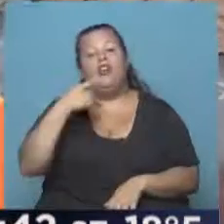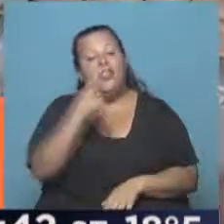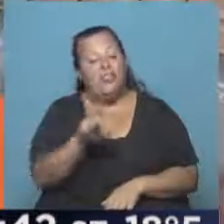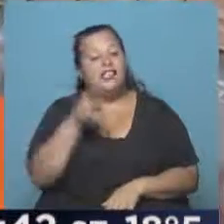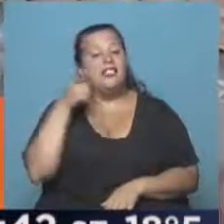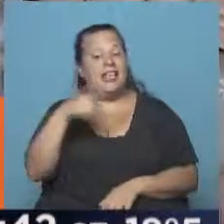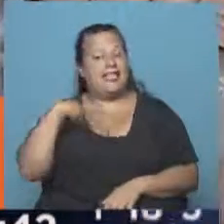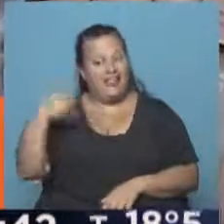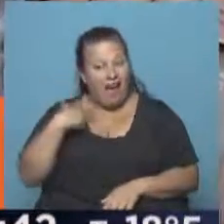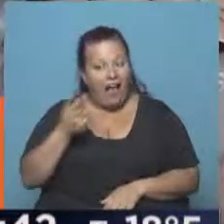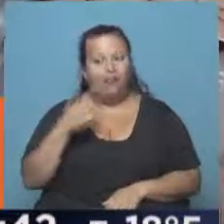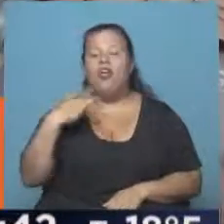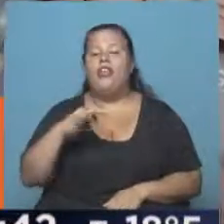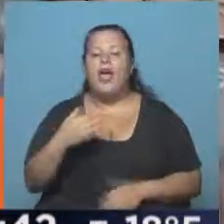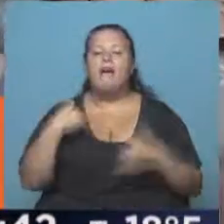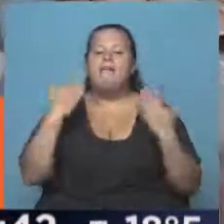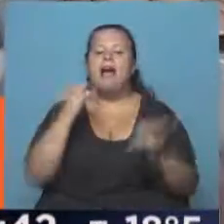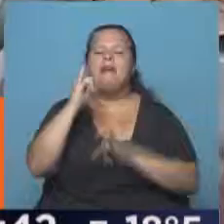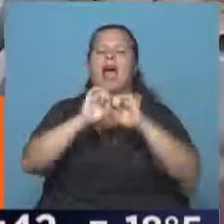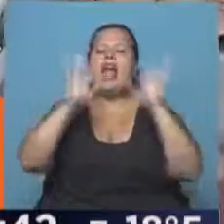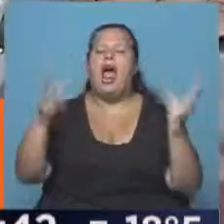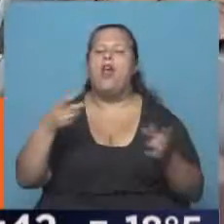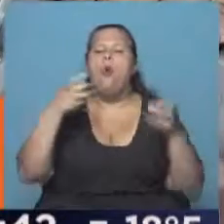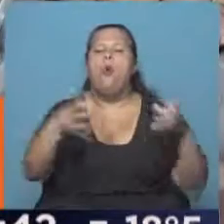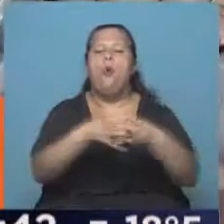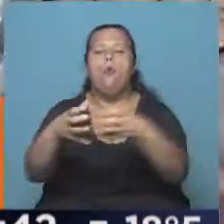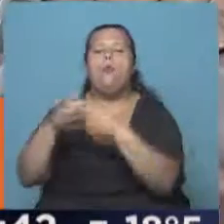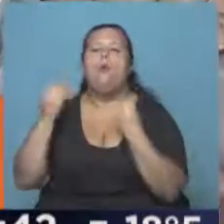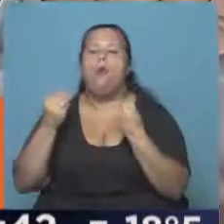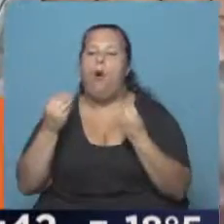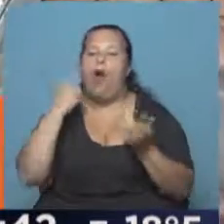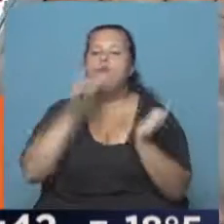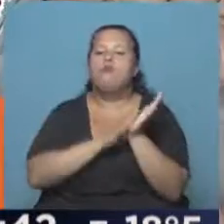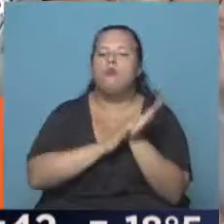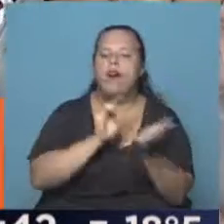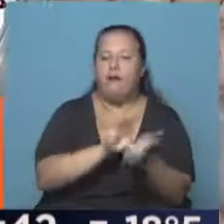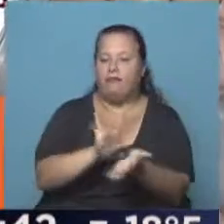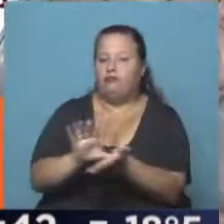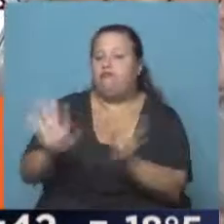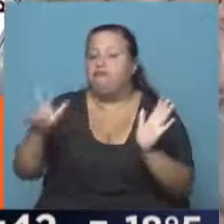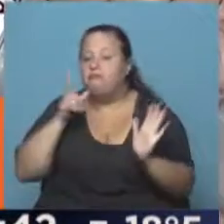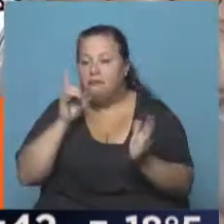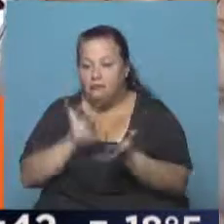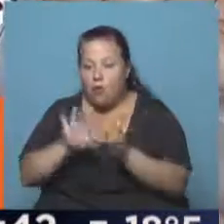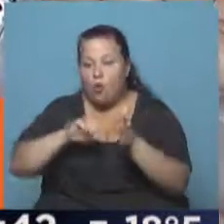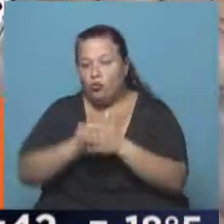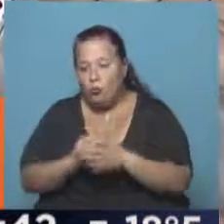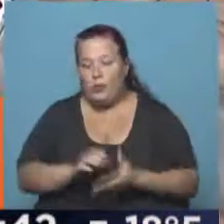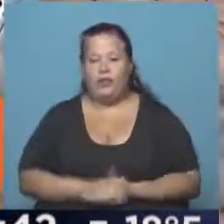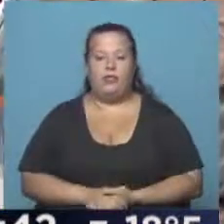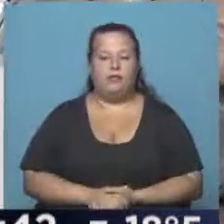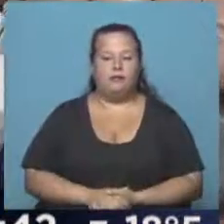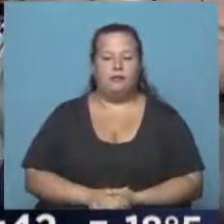por su parte los gremios que den más detalles sobre los sectores en los que se registraron las supuestas cesantías.